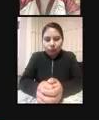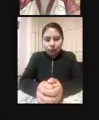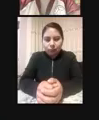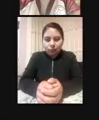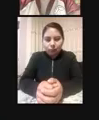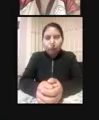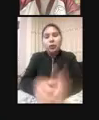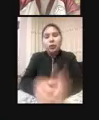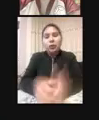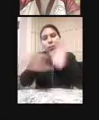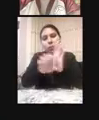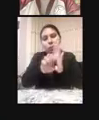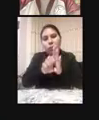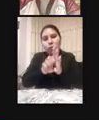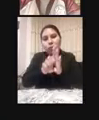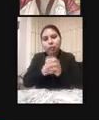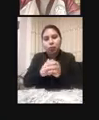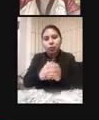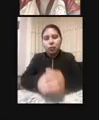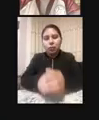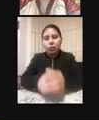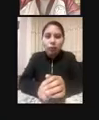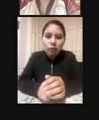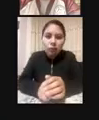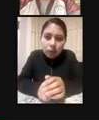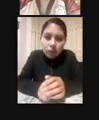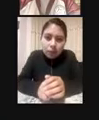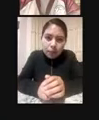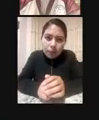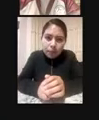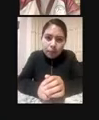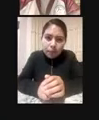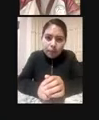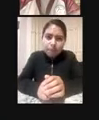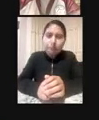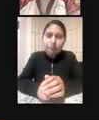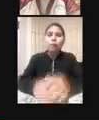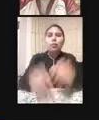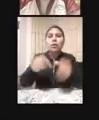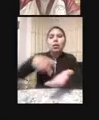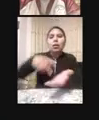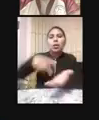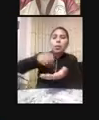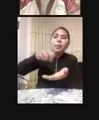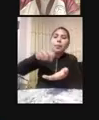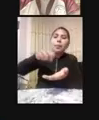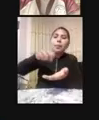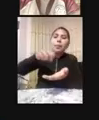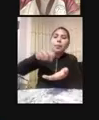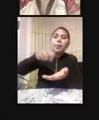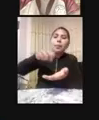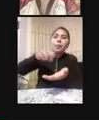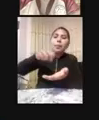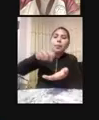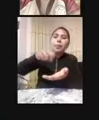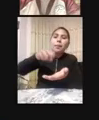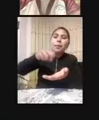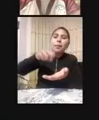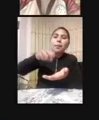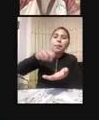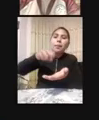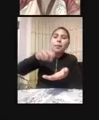ejemplo, coger las cachinas con los dedos de los pies, arrugar una toalla o